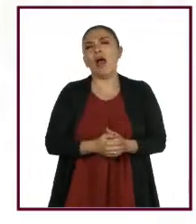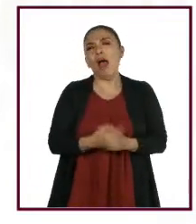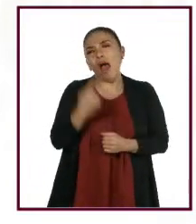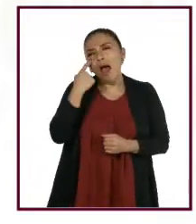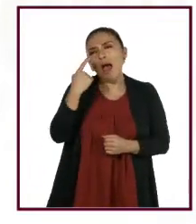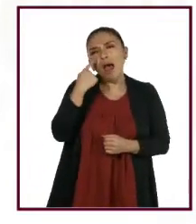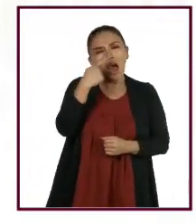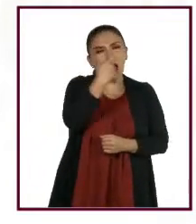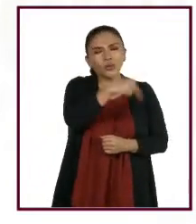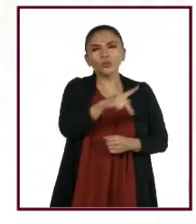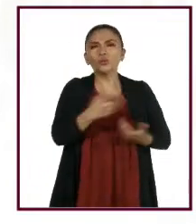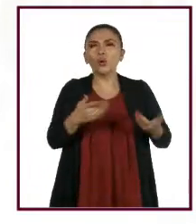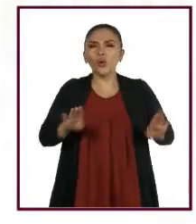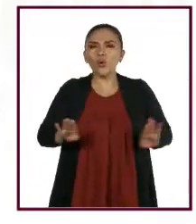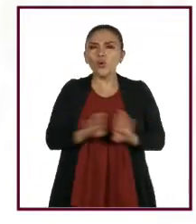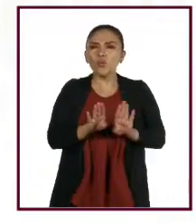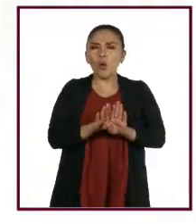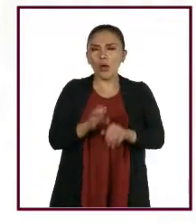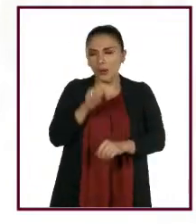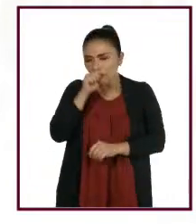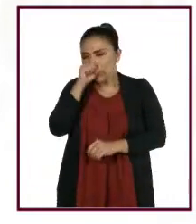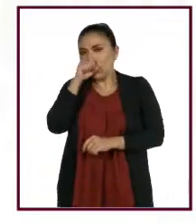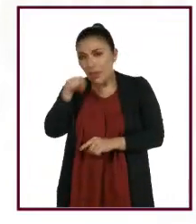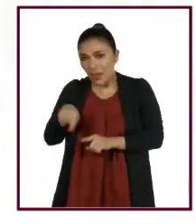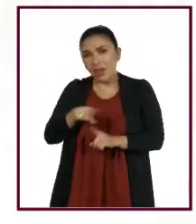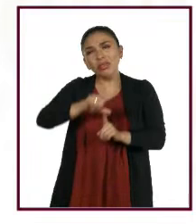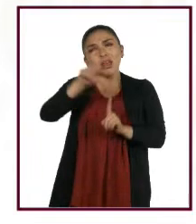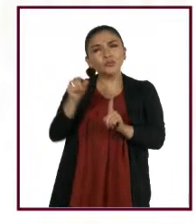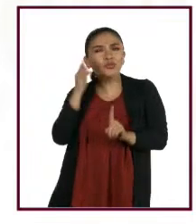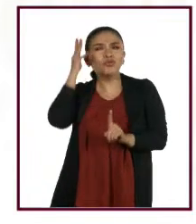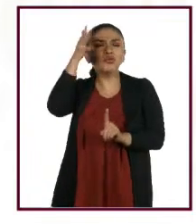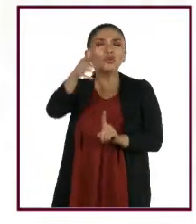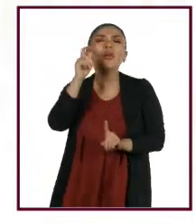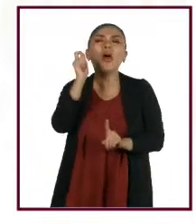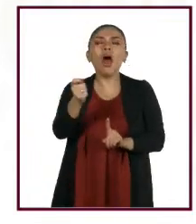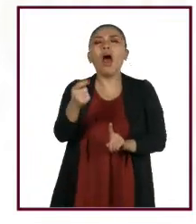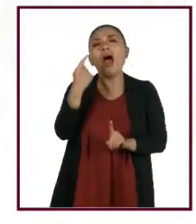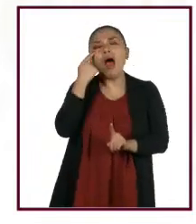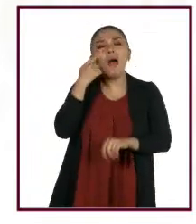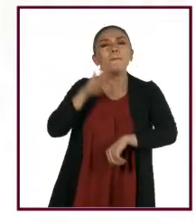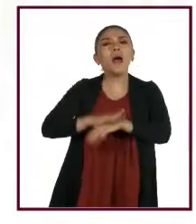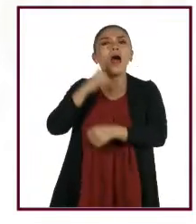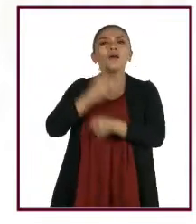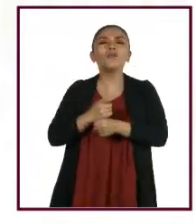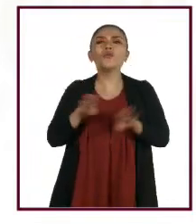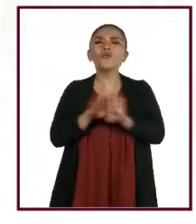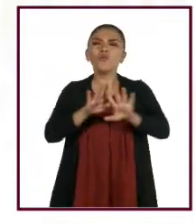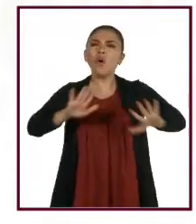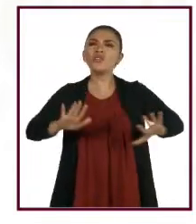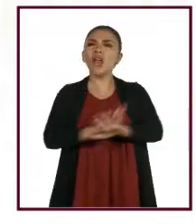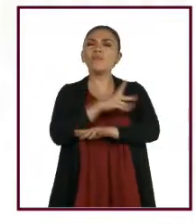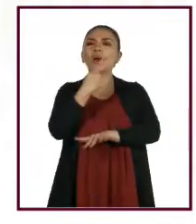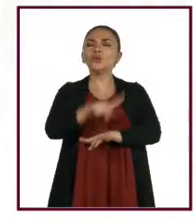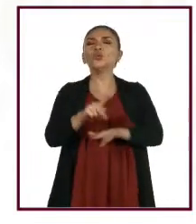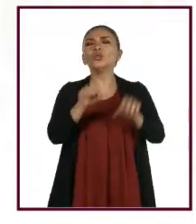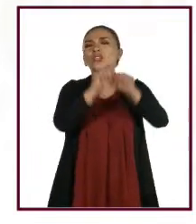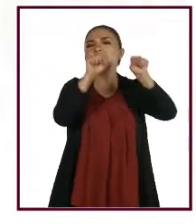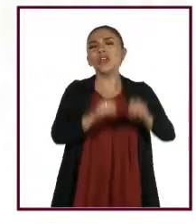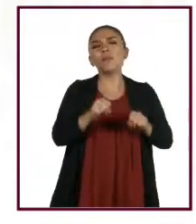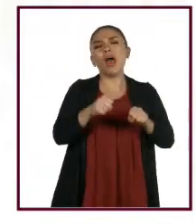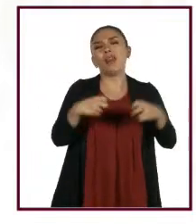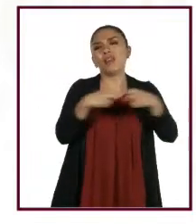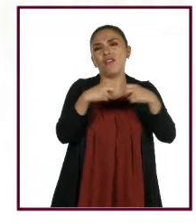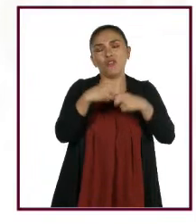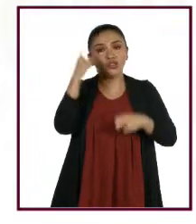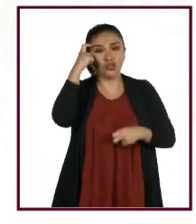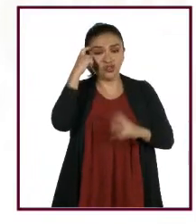de los efectos que tienen los inhalables a largo plazo tienen que ver con una alteración en sistema nervioso central, en